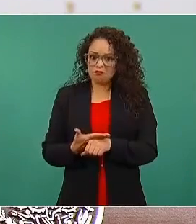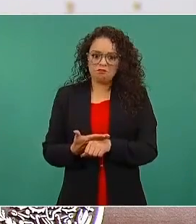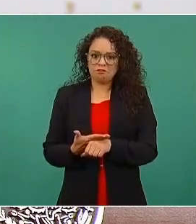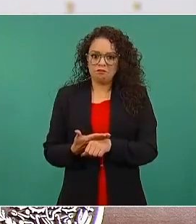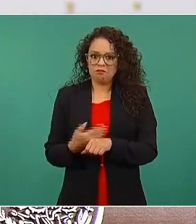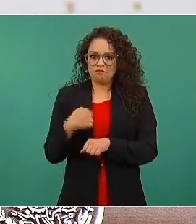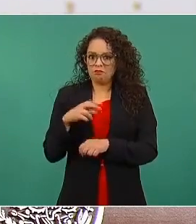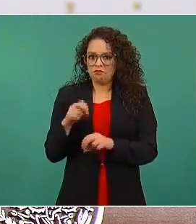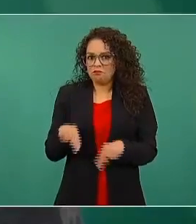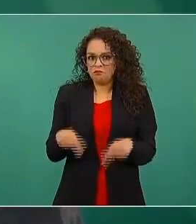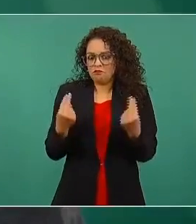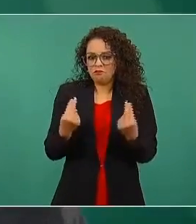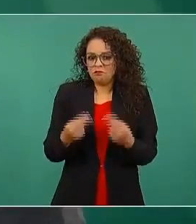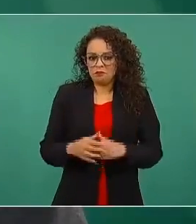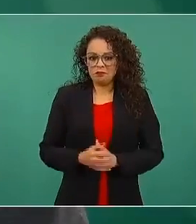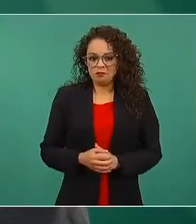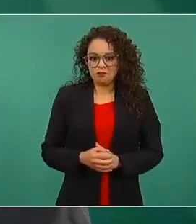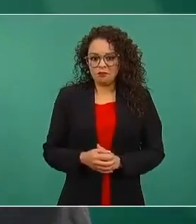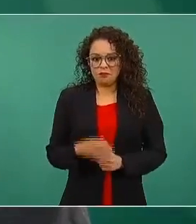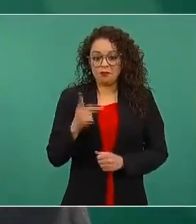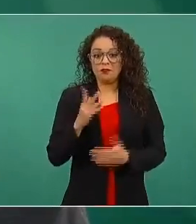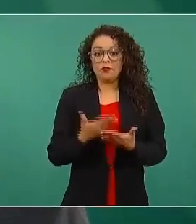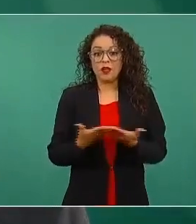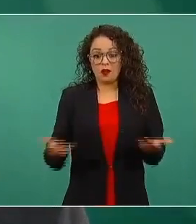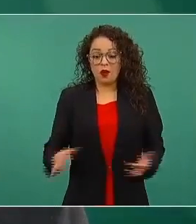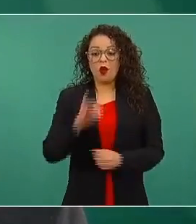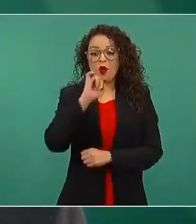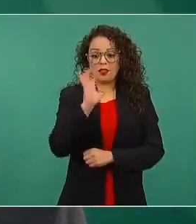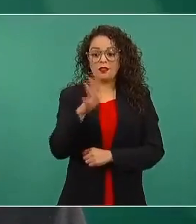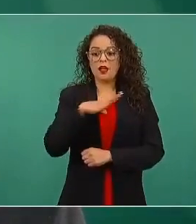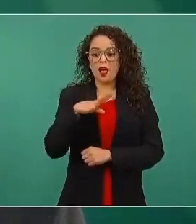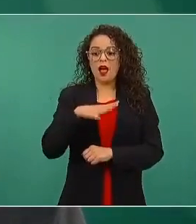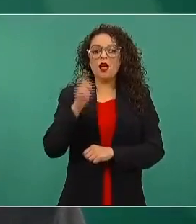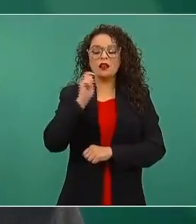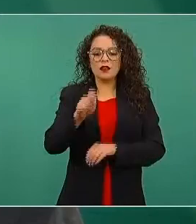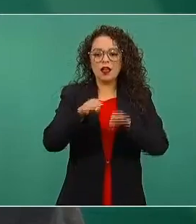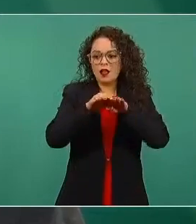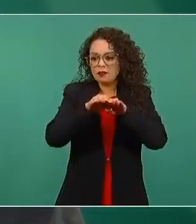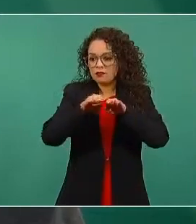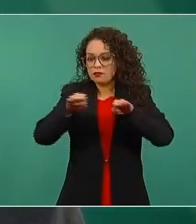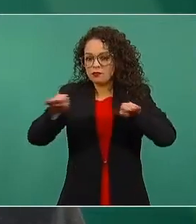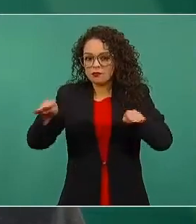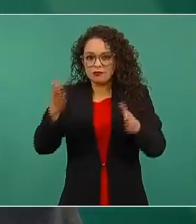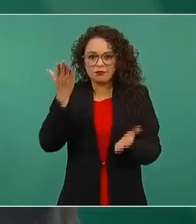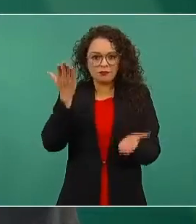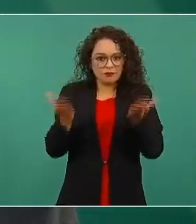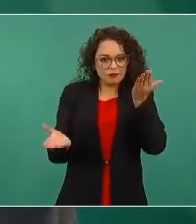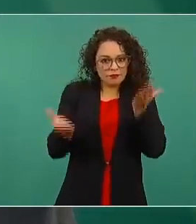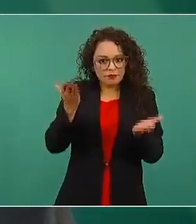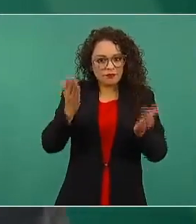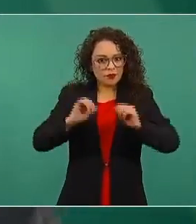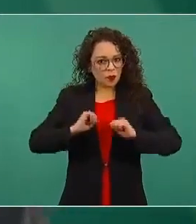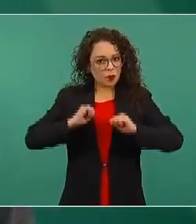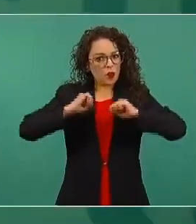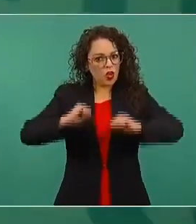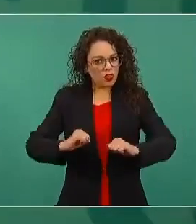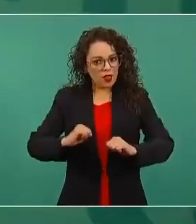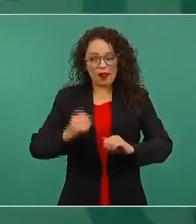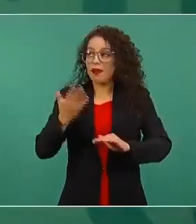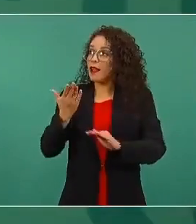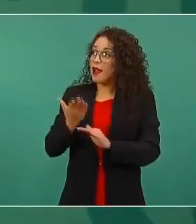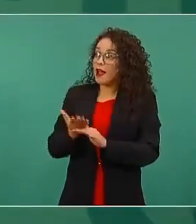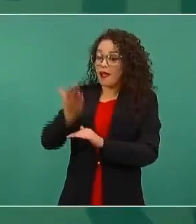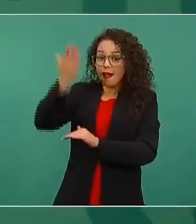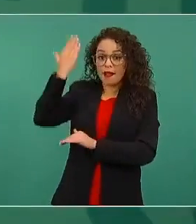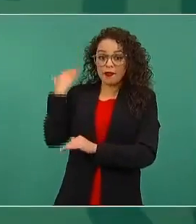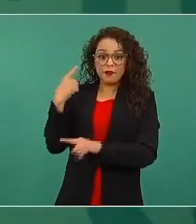sí, división y equilibrio de poderes. Sí le competen. Antes, pero el poder de los poderes era